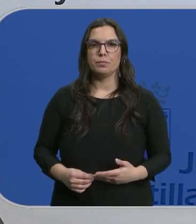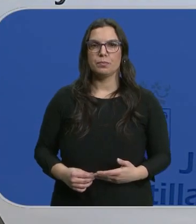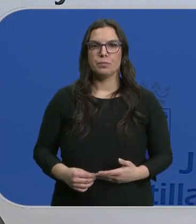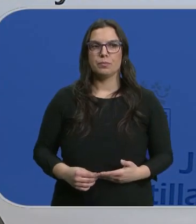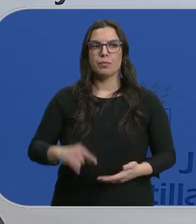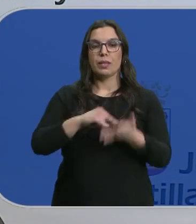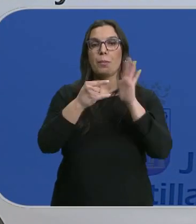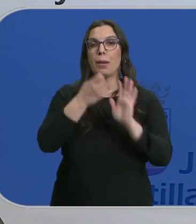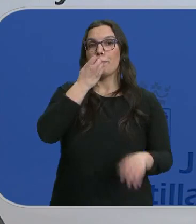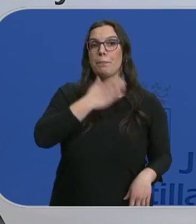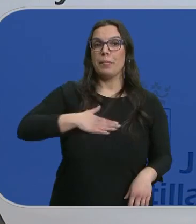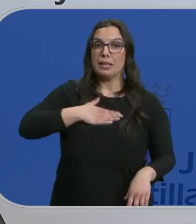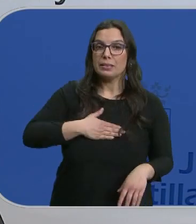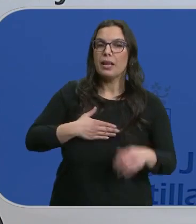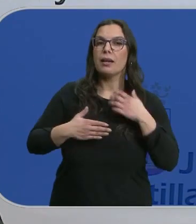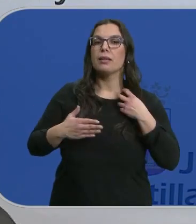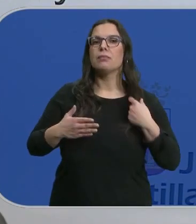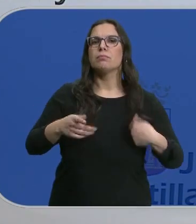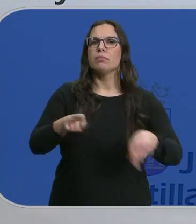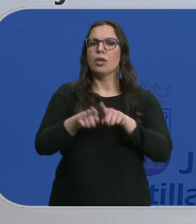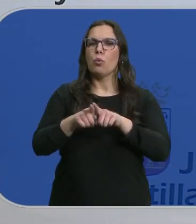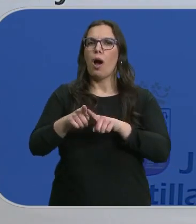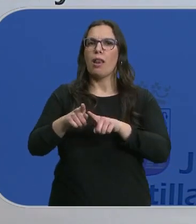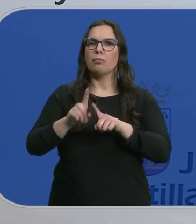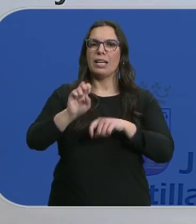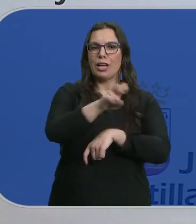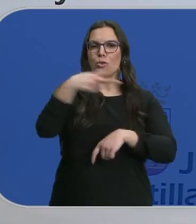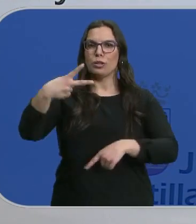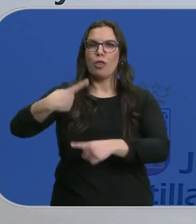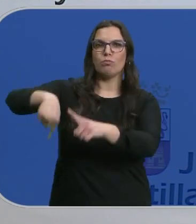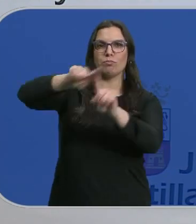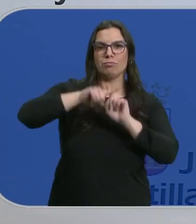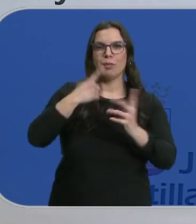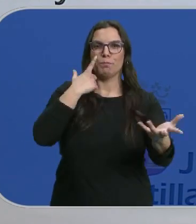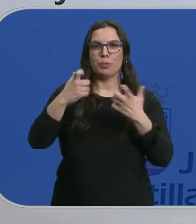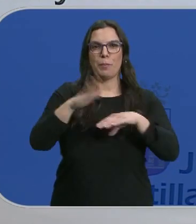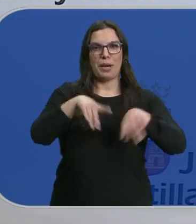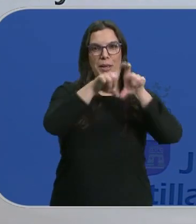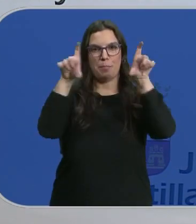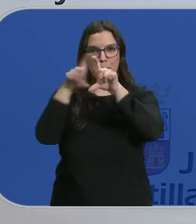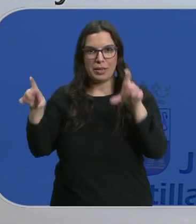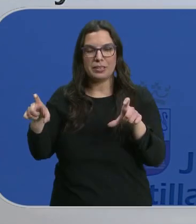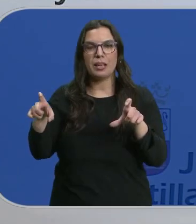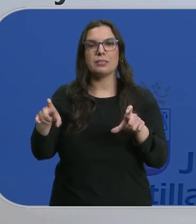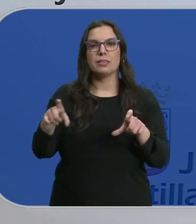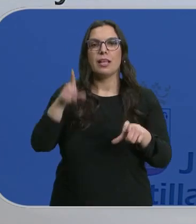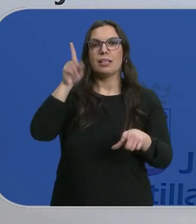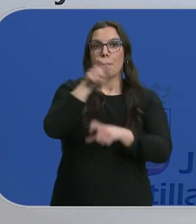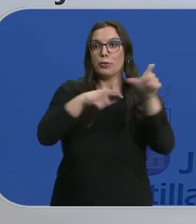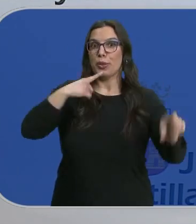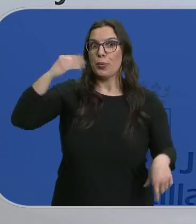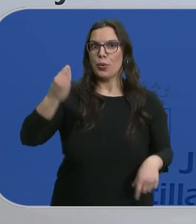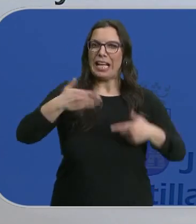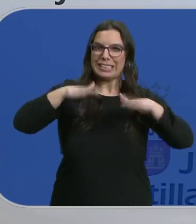Los planes de bienestar generan retornos tangibles e intangibles para las empresas, aumenta la retención del